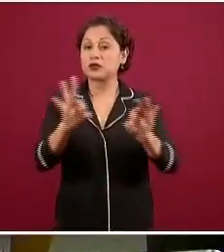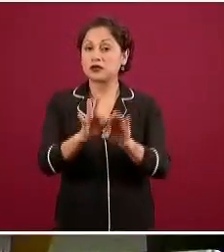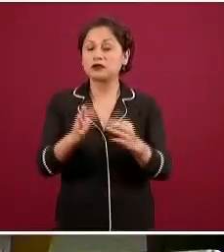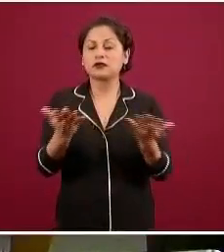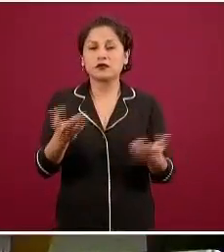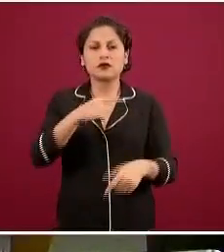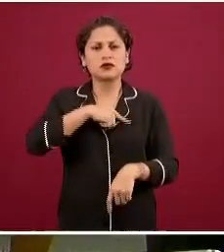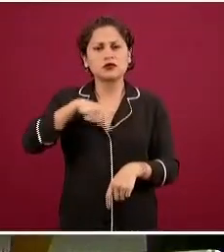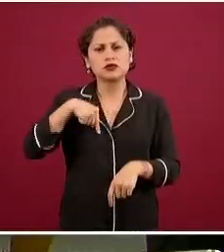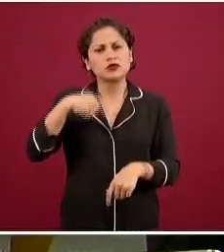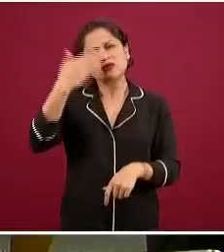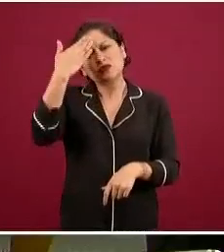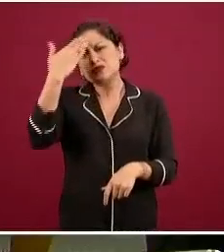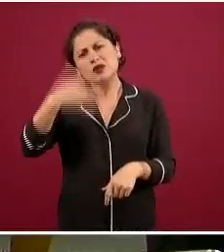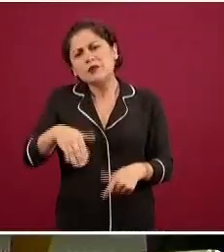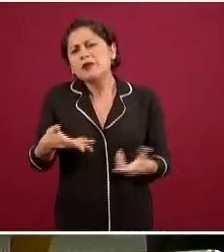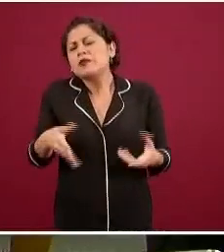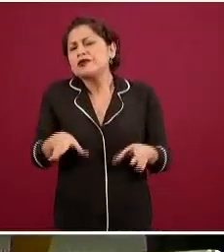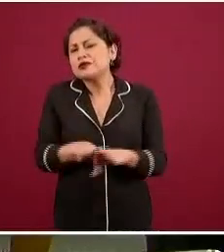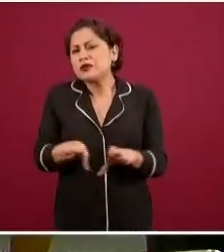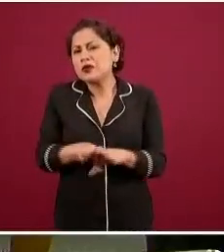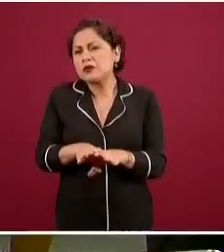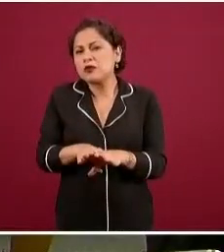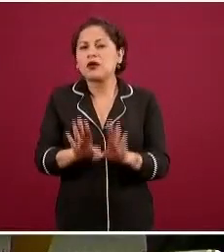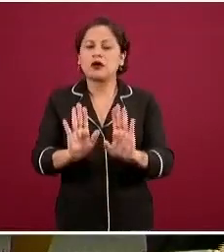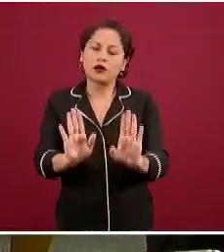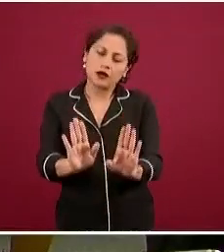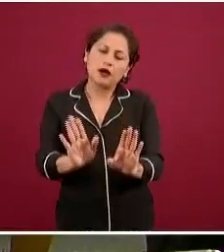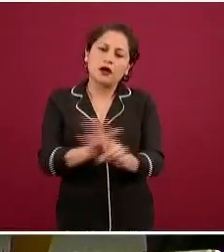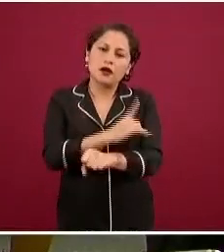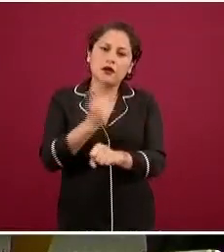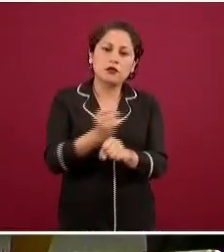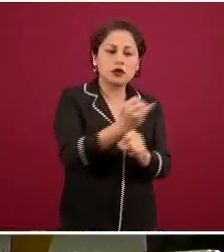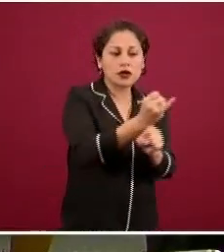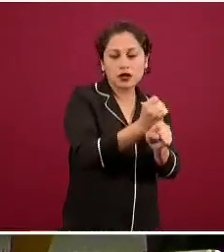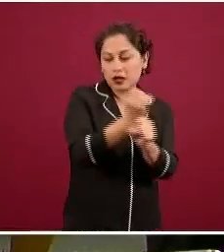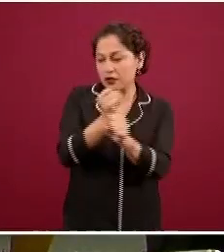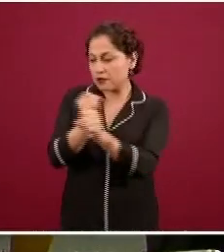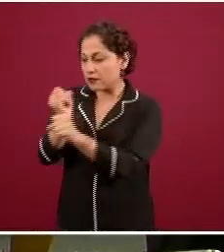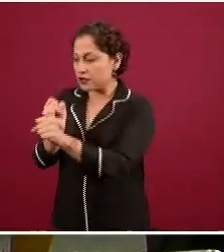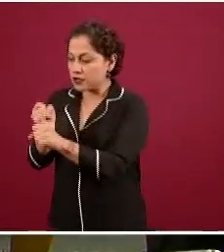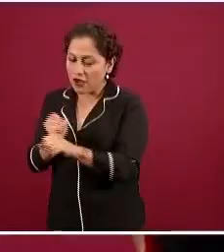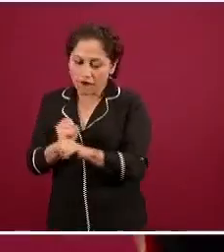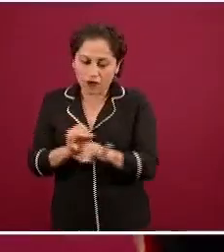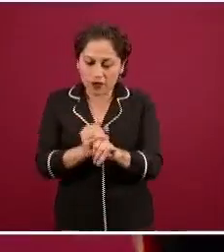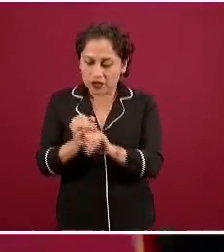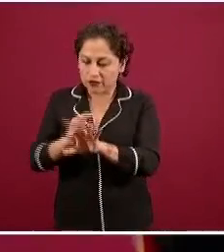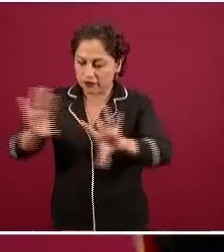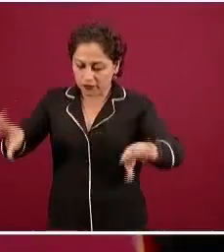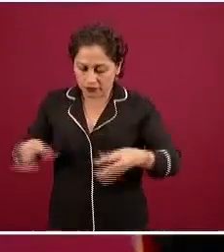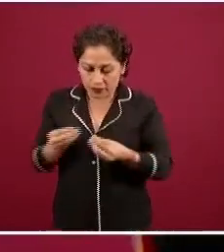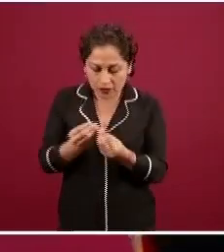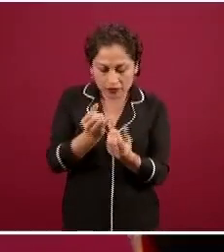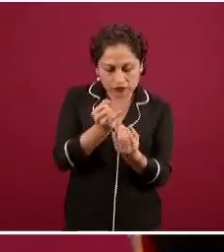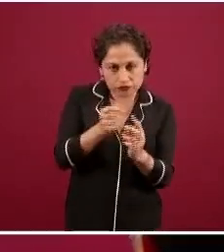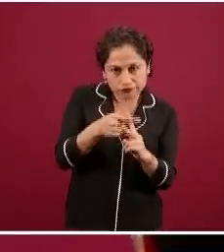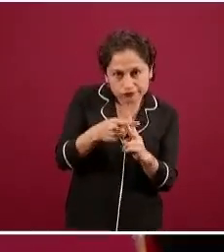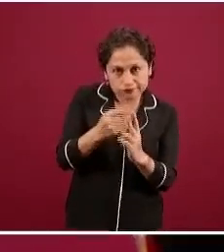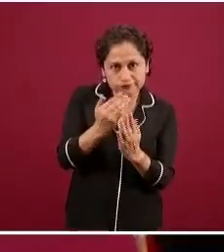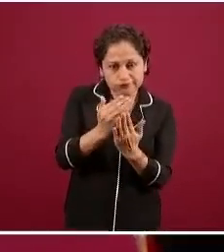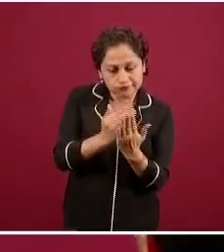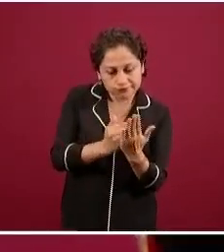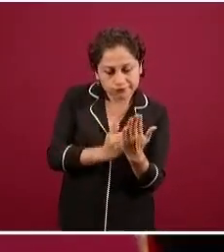esto? ¿Por qué confiamos en los datos y confiamos en su interpretación? Porque los métodos epidemiológicos